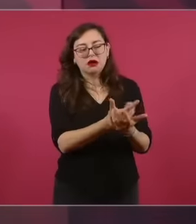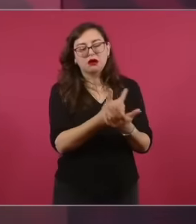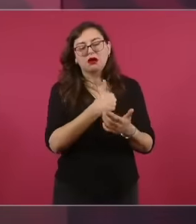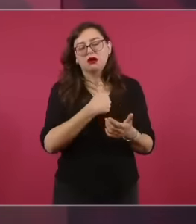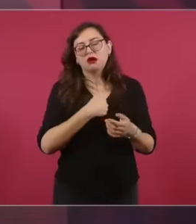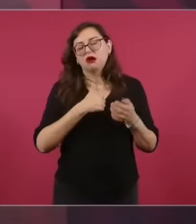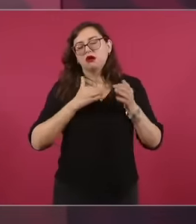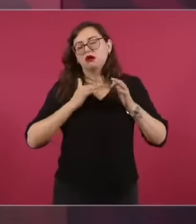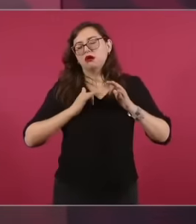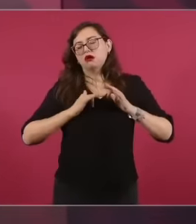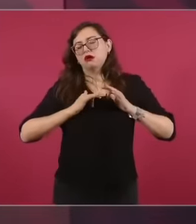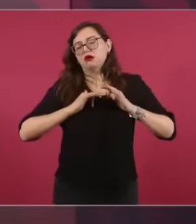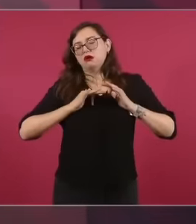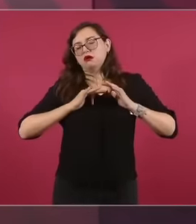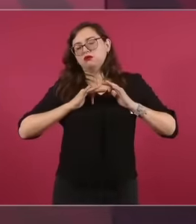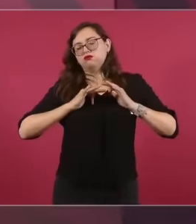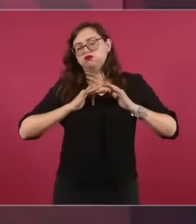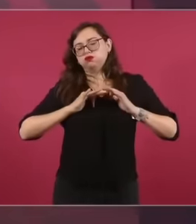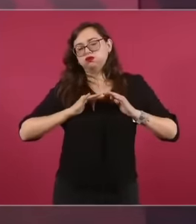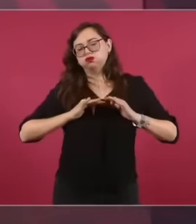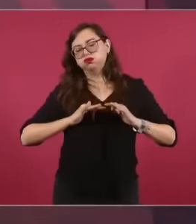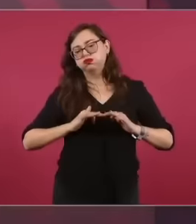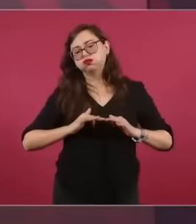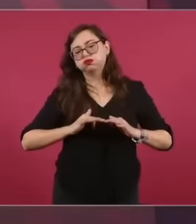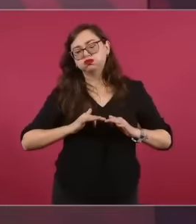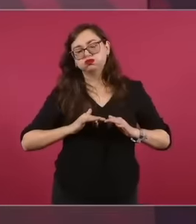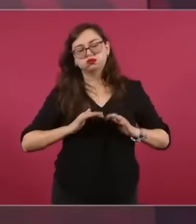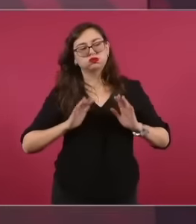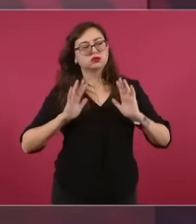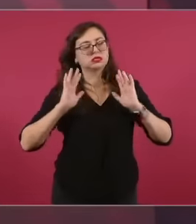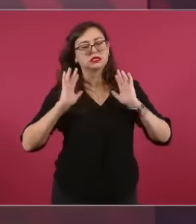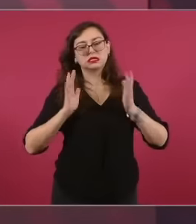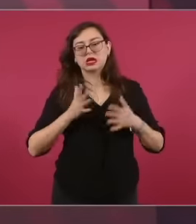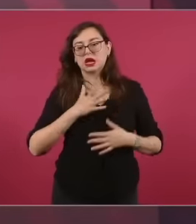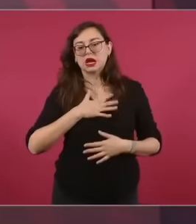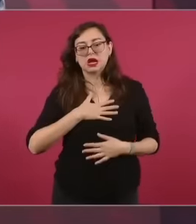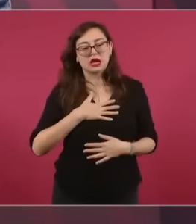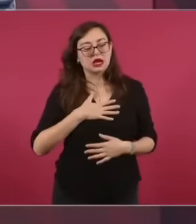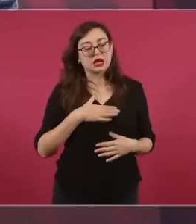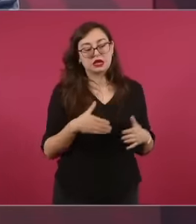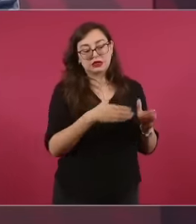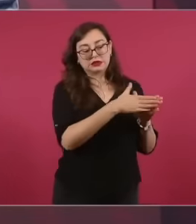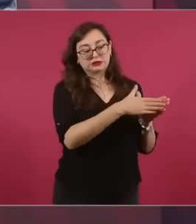y iniciaba el periodo de receso,